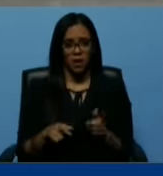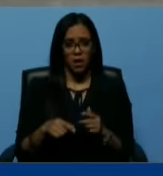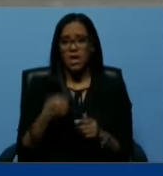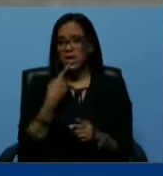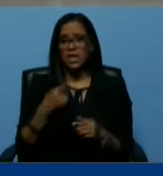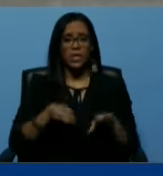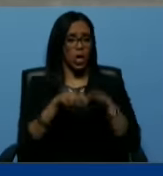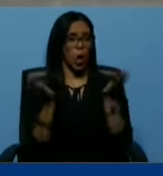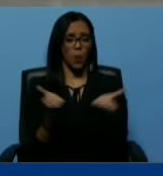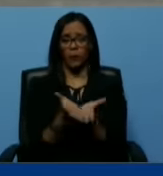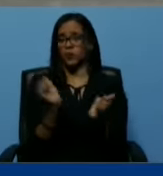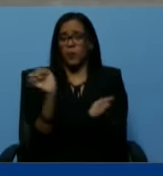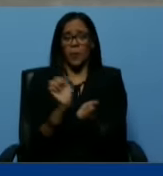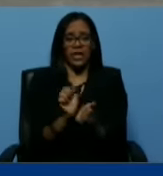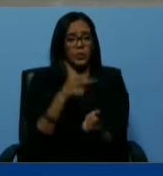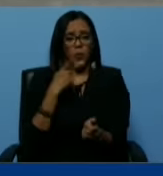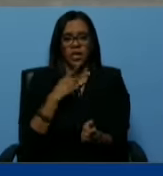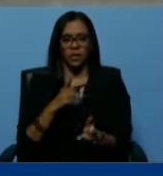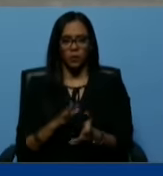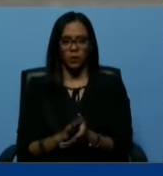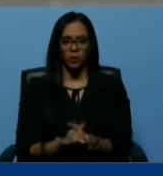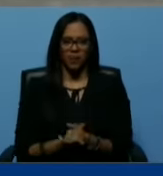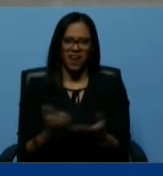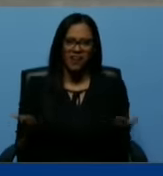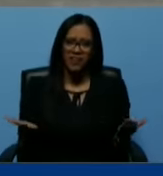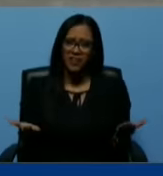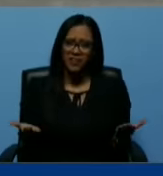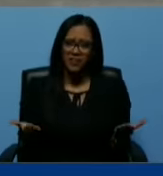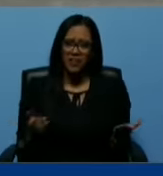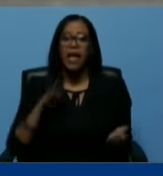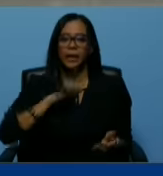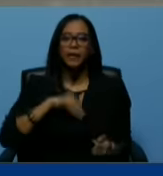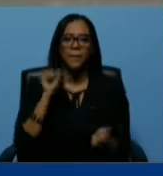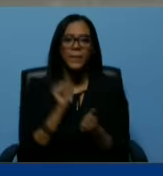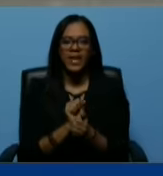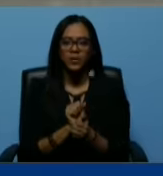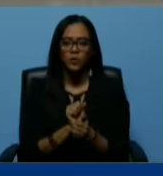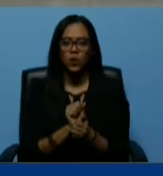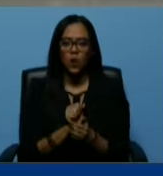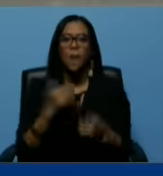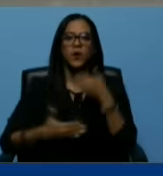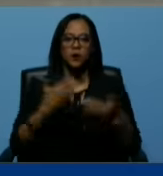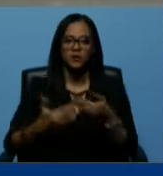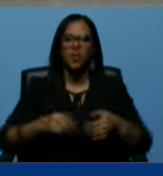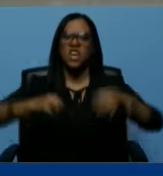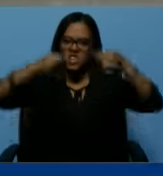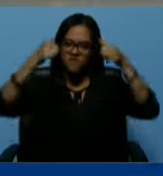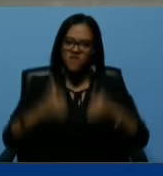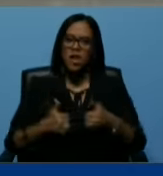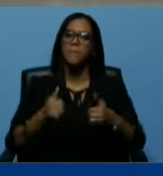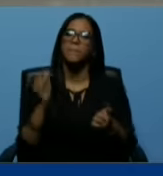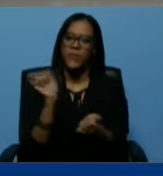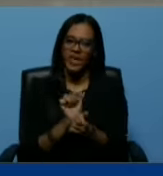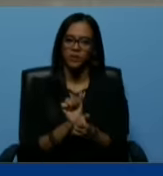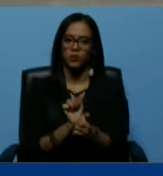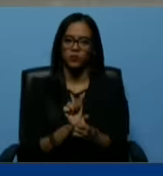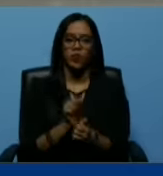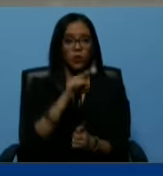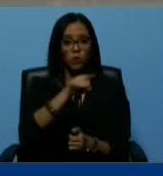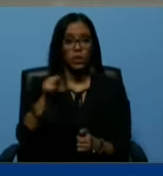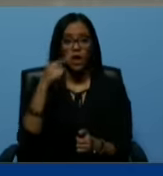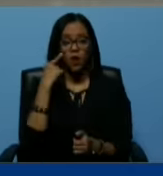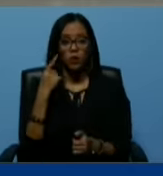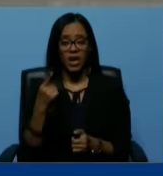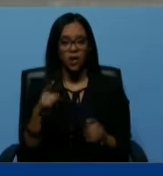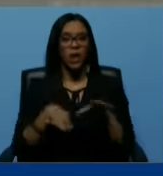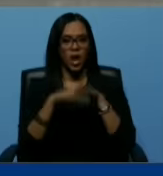el mundo que son presos políticos. ¿Ah? Están presos, procesados y bien presos además. Y ustedes los vieron. En